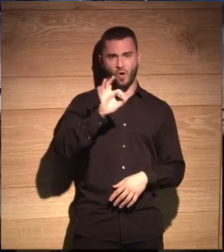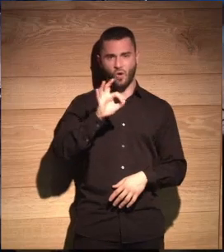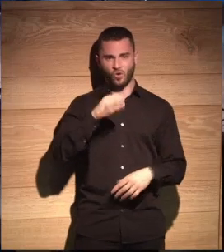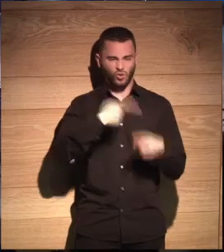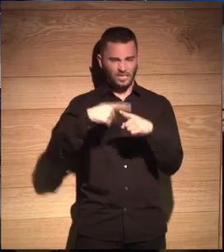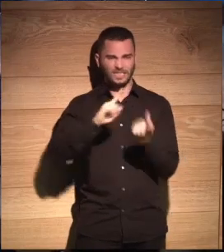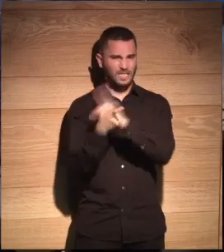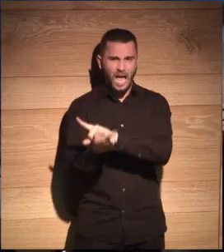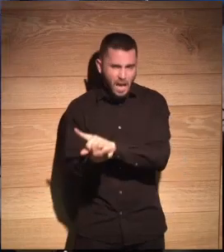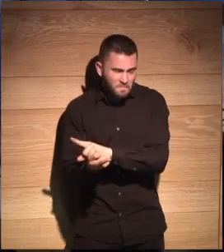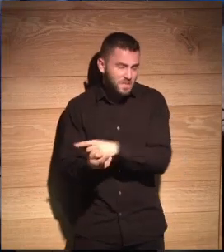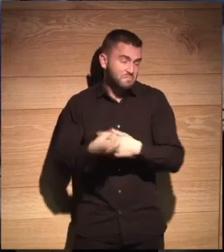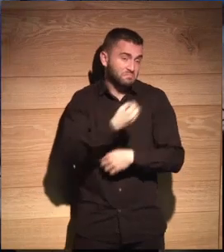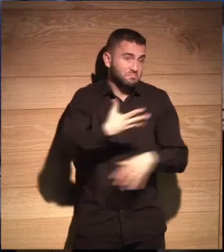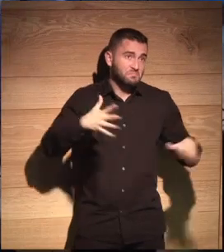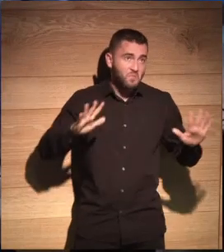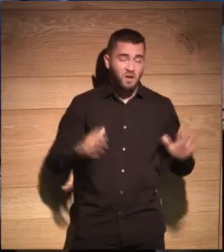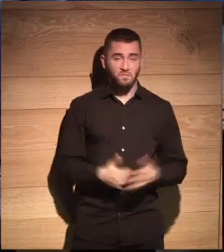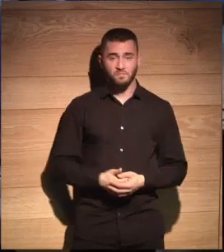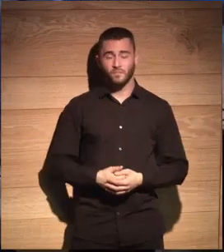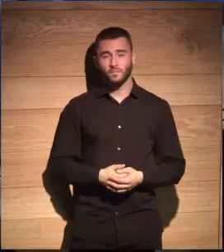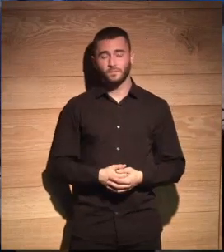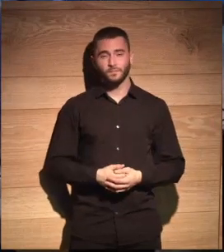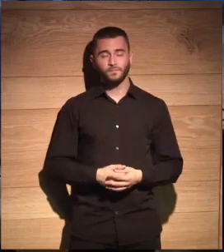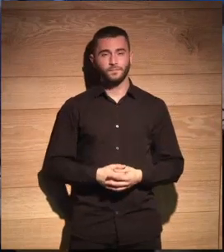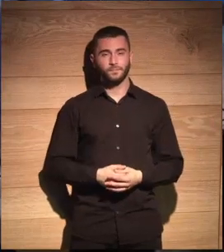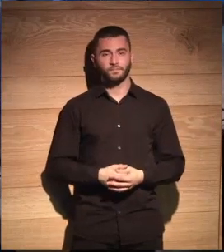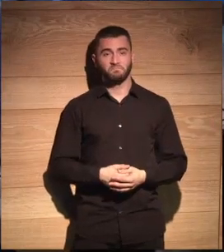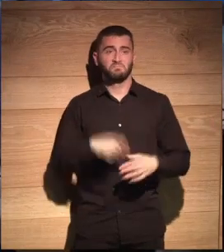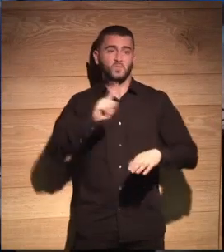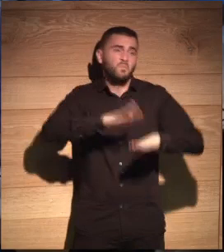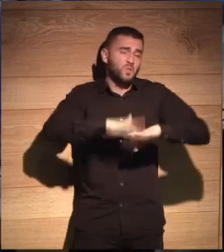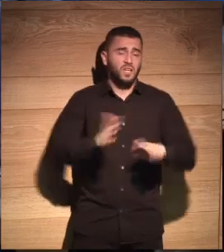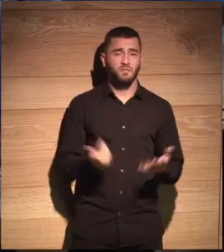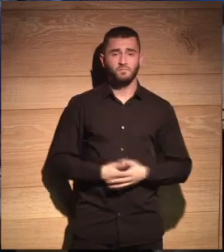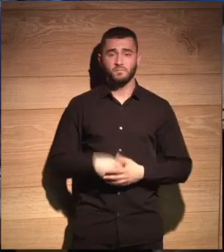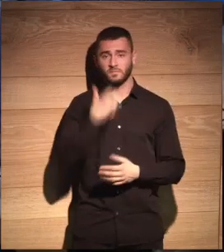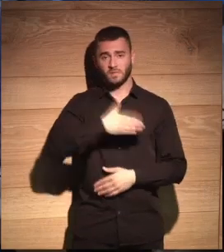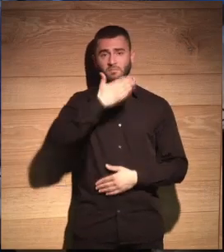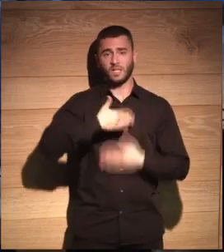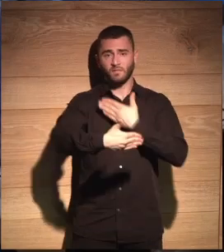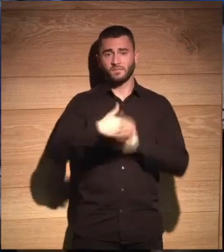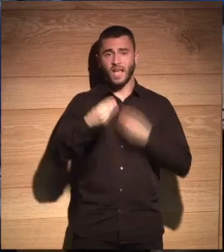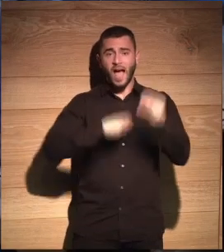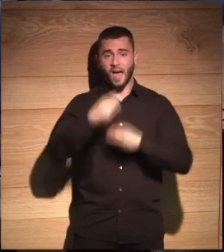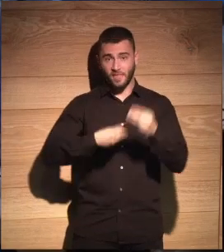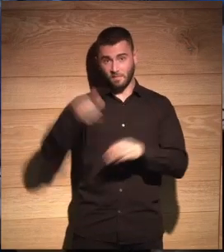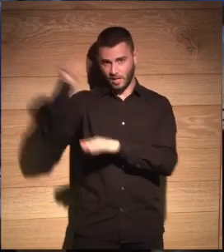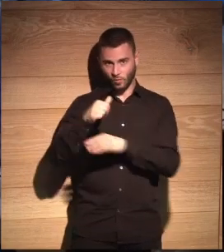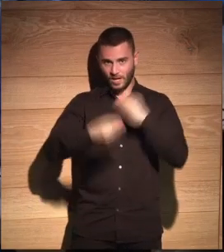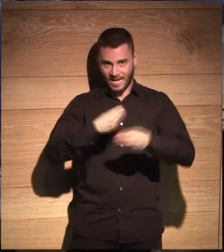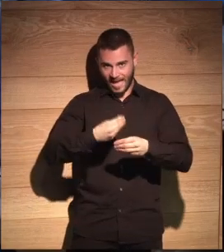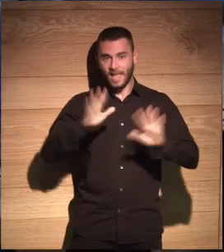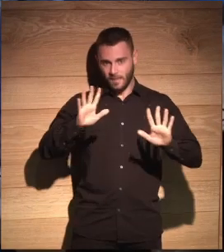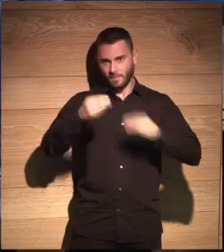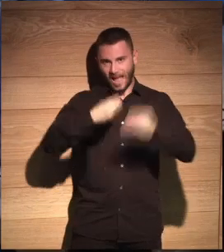tergiversado de alguna manera. Entonces no... ¿Por qué no? Si el día de mañana se hace, pues ojalá se haga y se haga